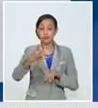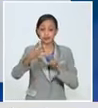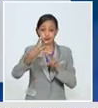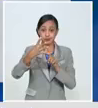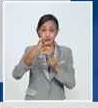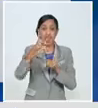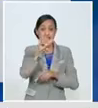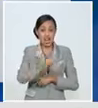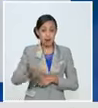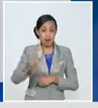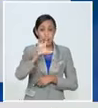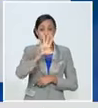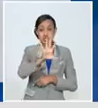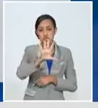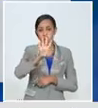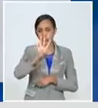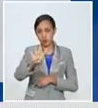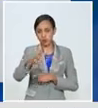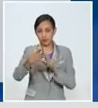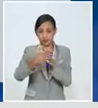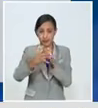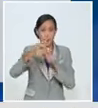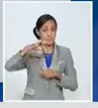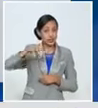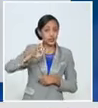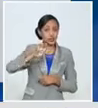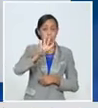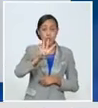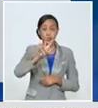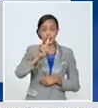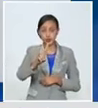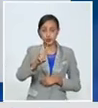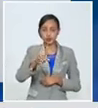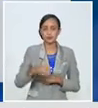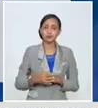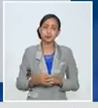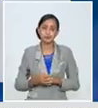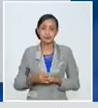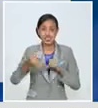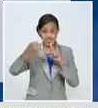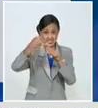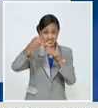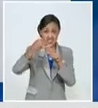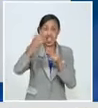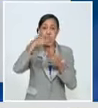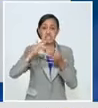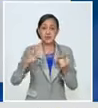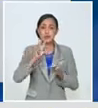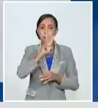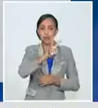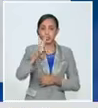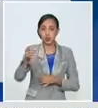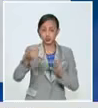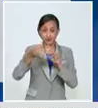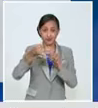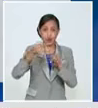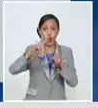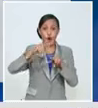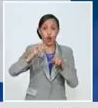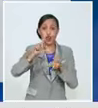Camagüey 54, Pinar del Río 41, Artemisa 22, Holguín